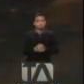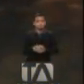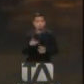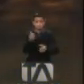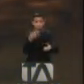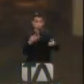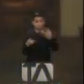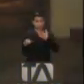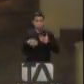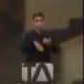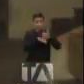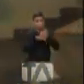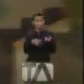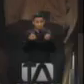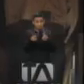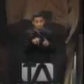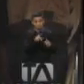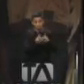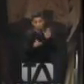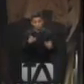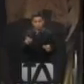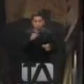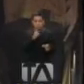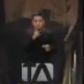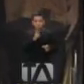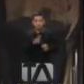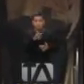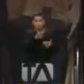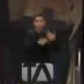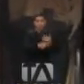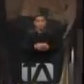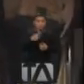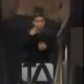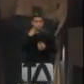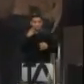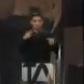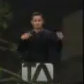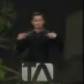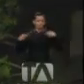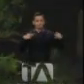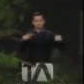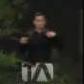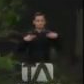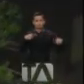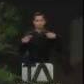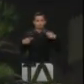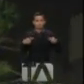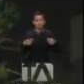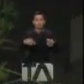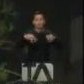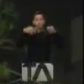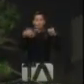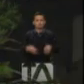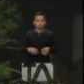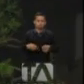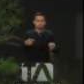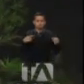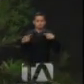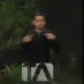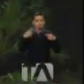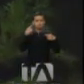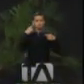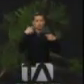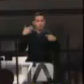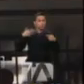preliminares de autoridades y vecinos indican que padre e hijo discutieron por varios minutos hasta que se escucharon disparos afuera